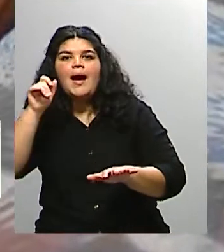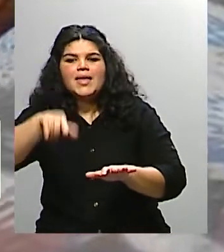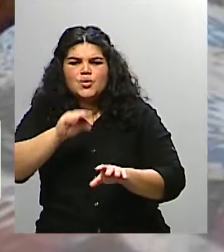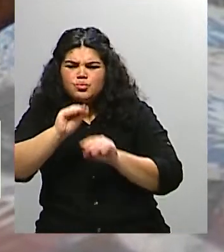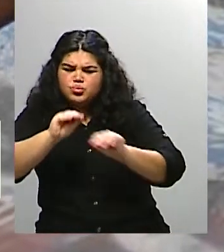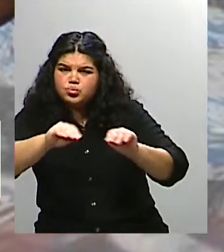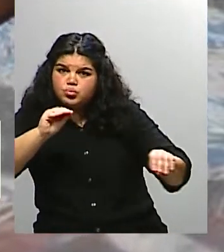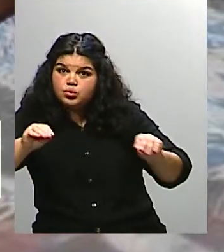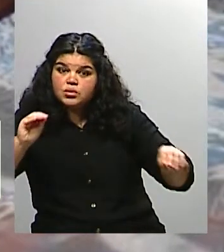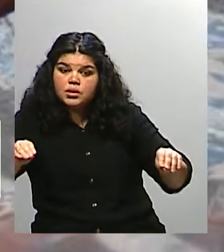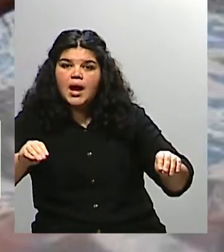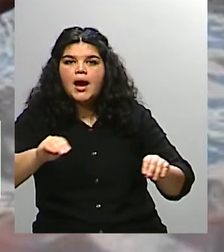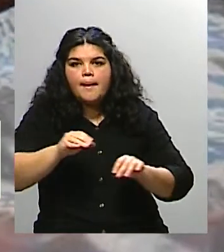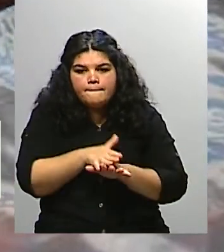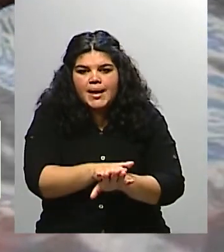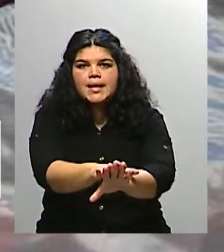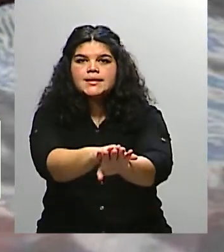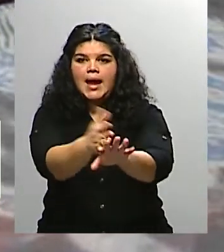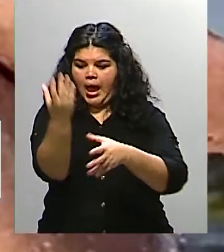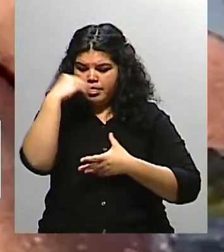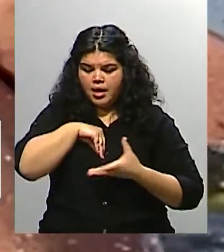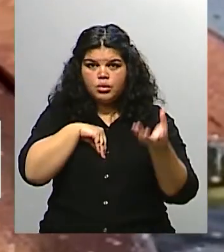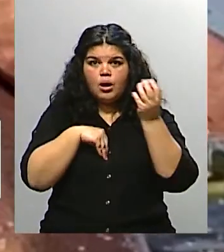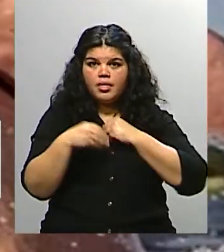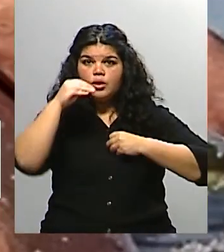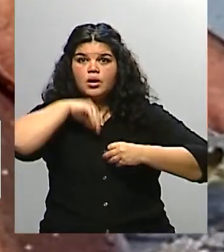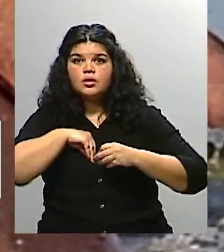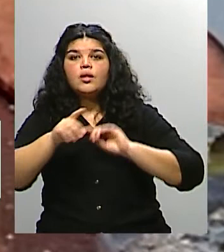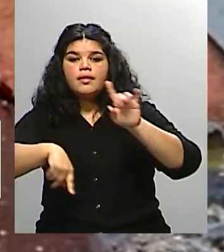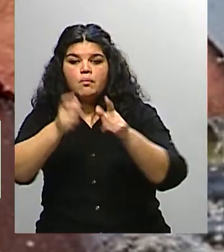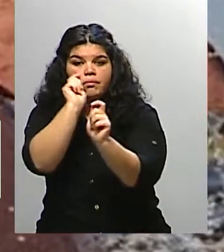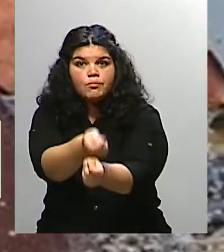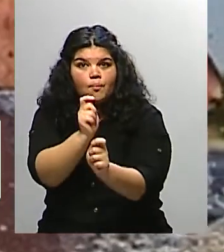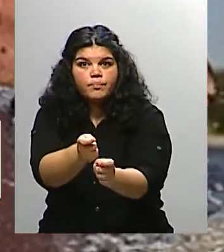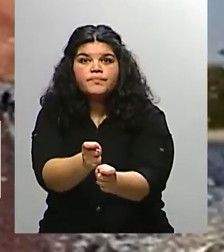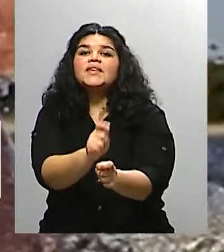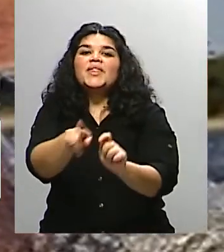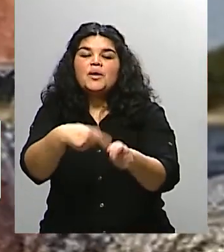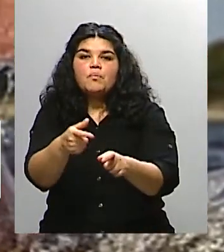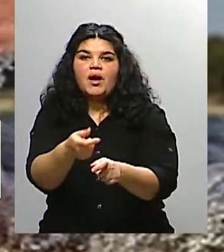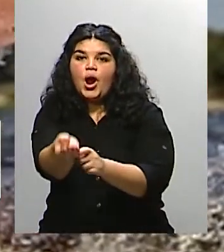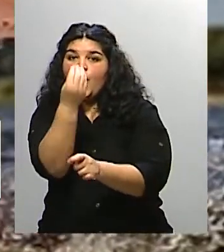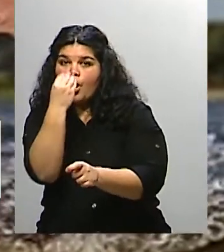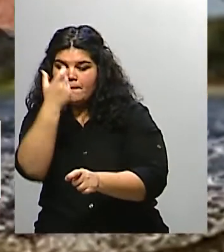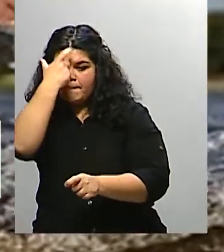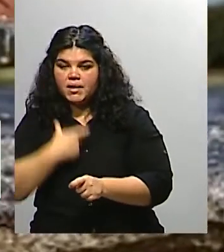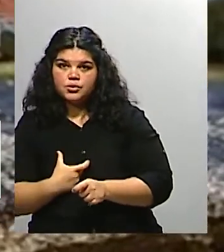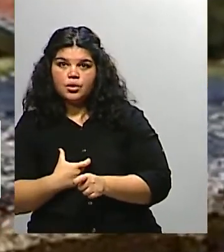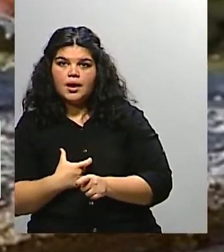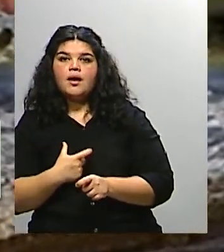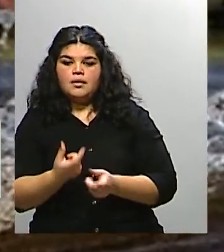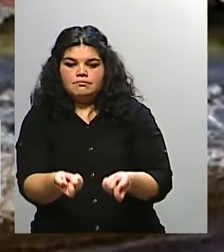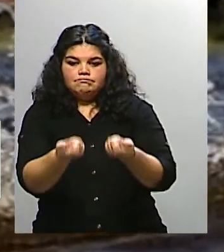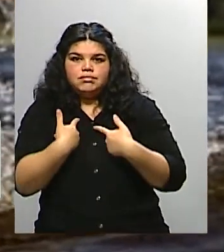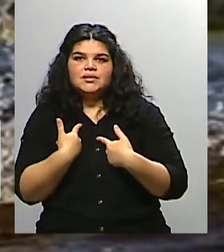gente que lo consume, especialmente comunidades indígenas, ribereñas. Y luego viene el problema de la transferencia de estos peces a ciudades remotas,